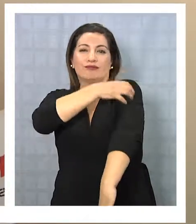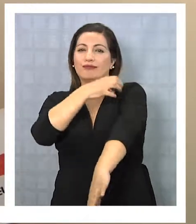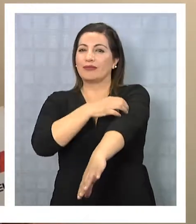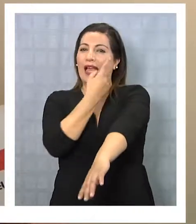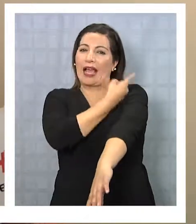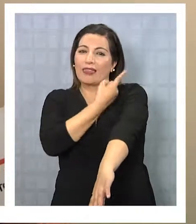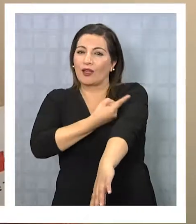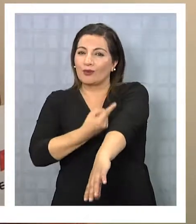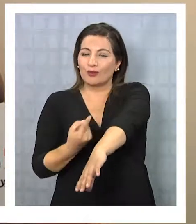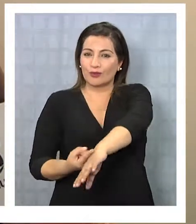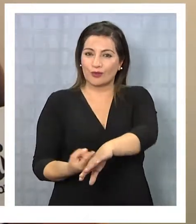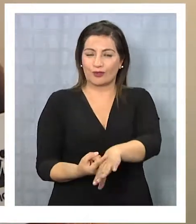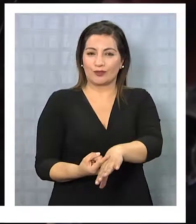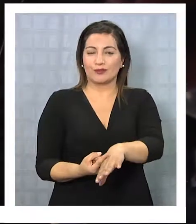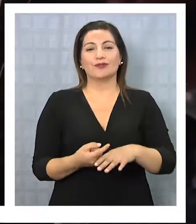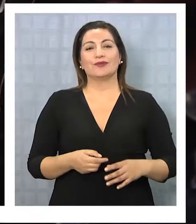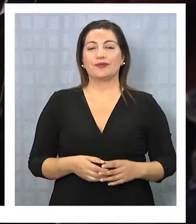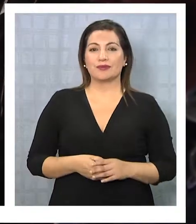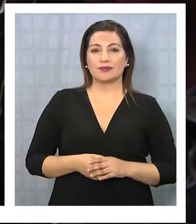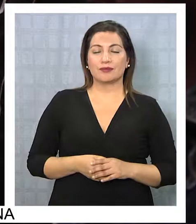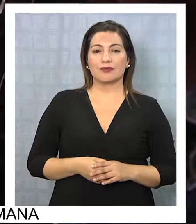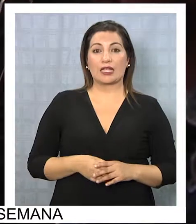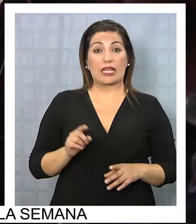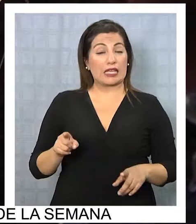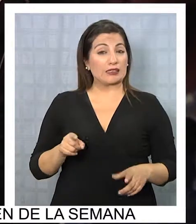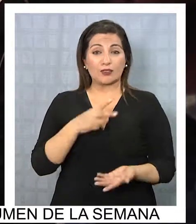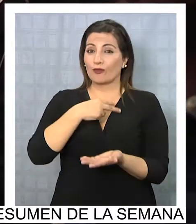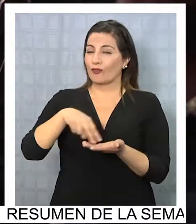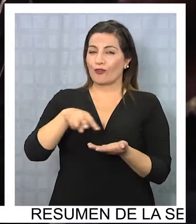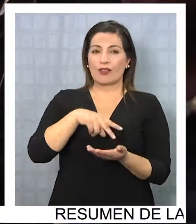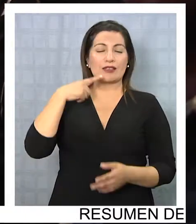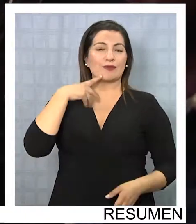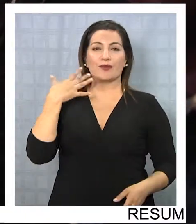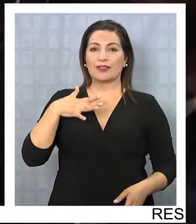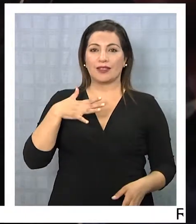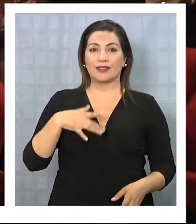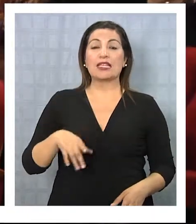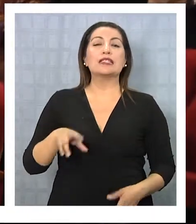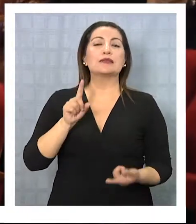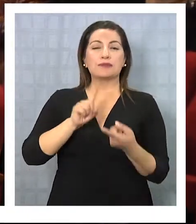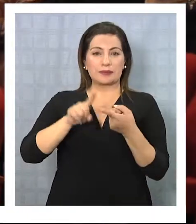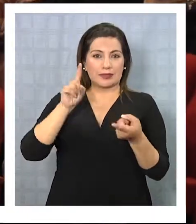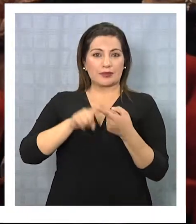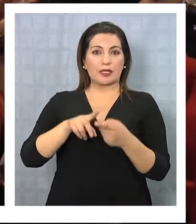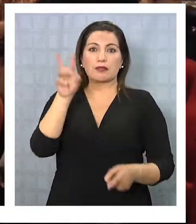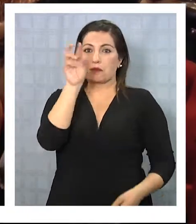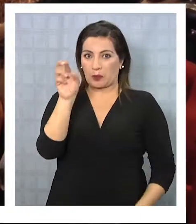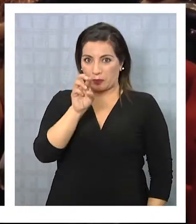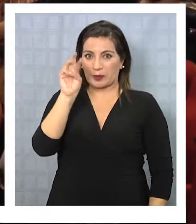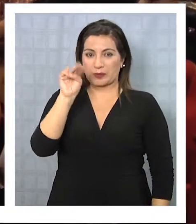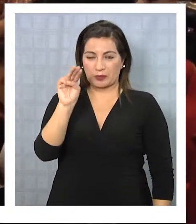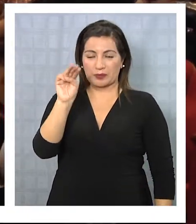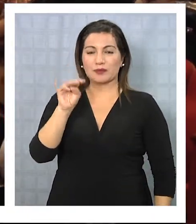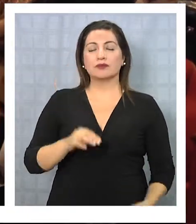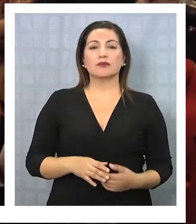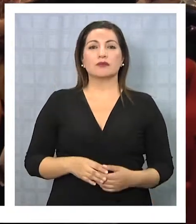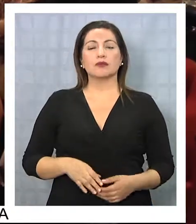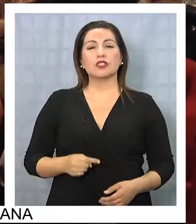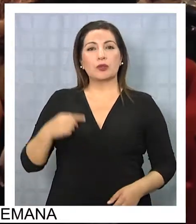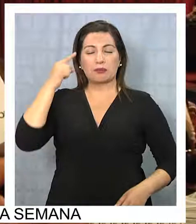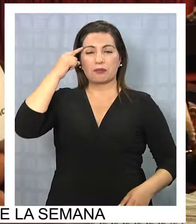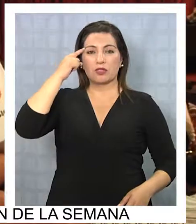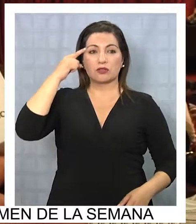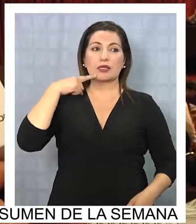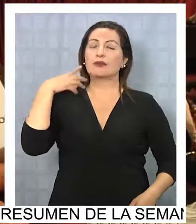de nuestro país. Un factor importante de la actividad es la participación de los apoderados. Me parece